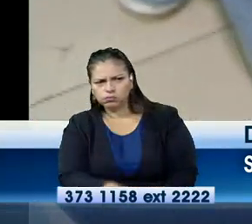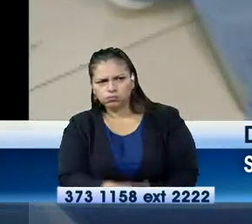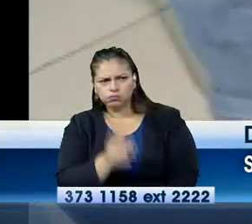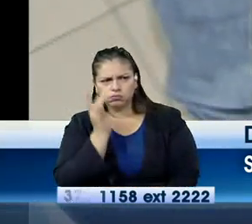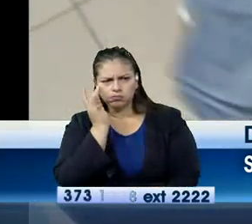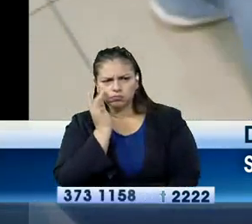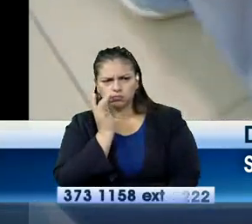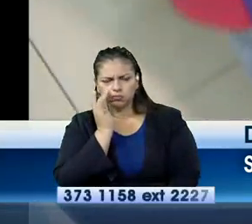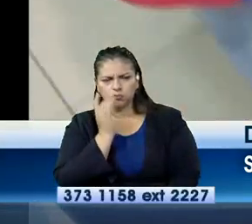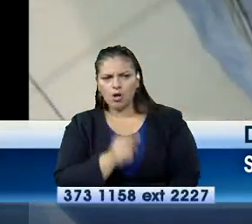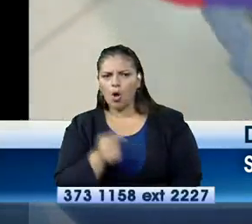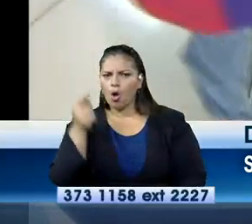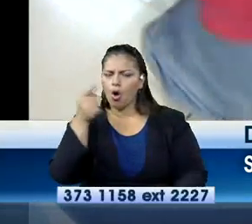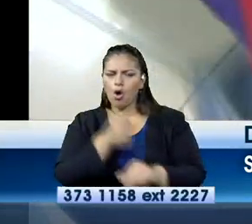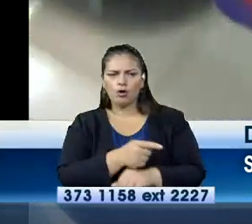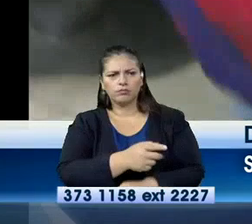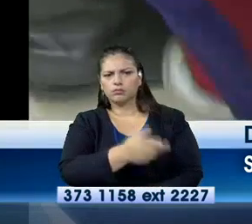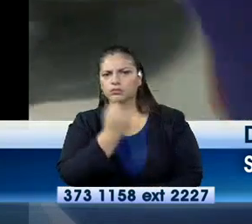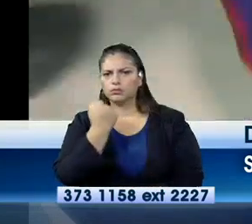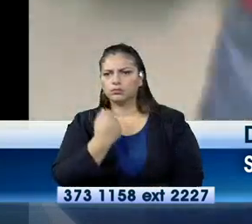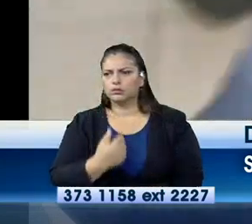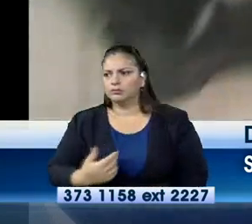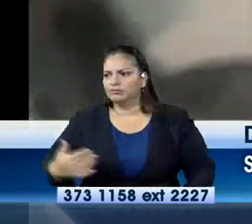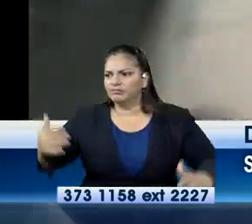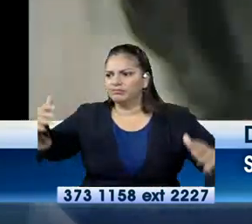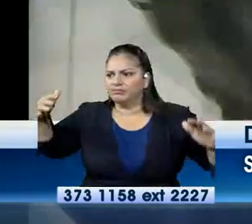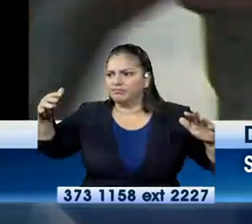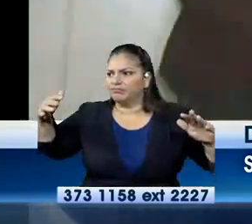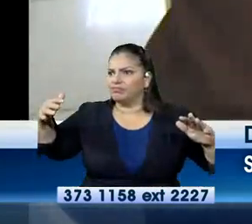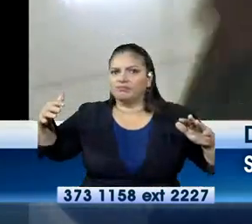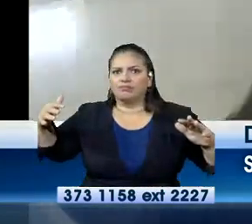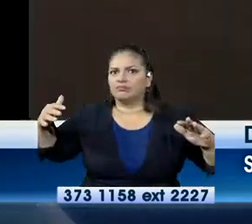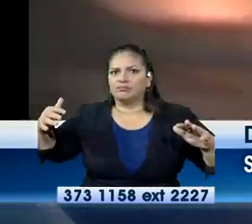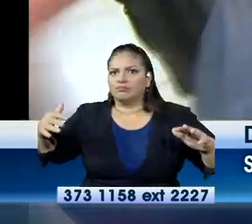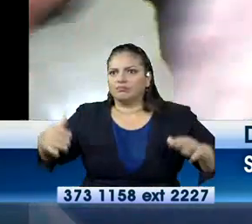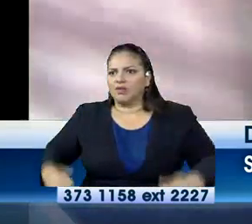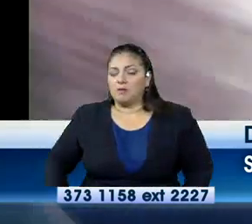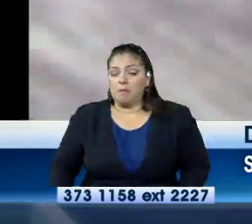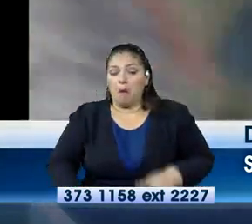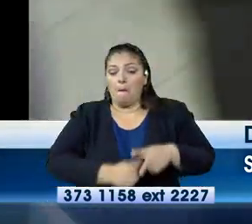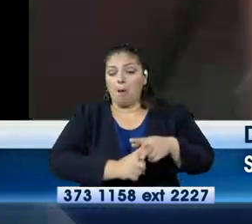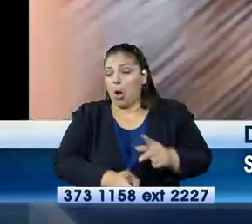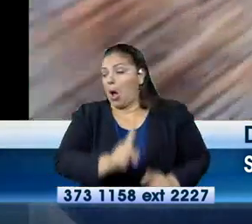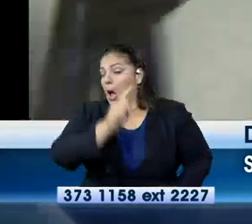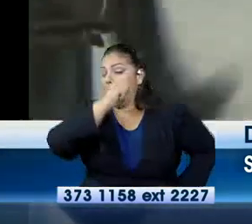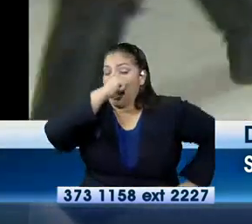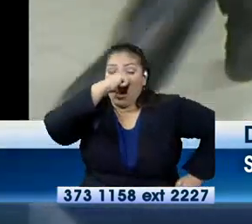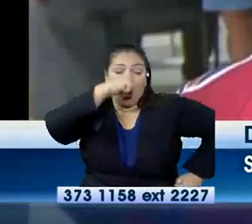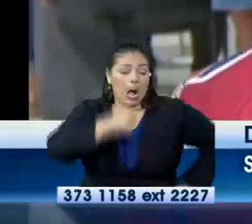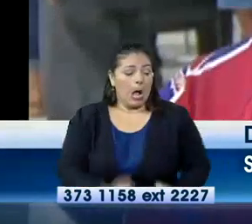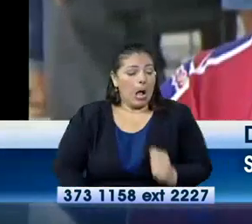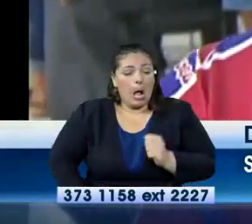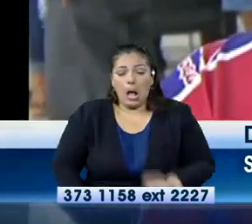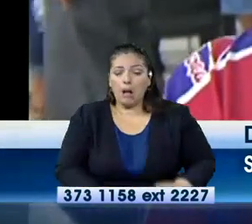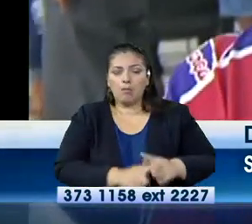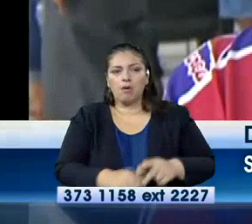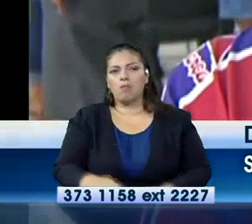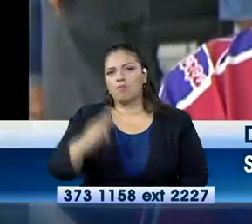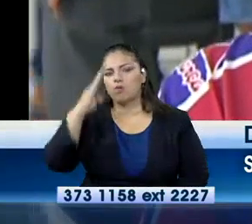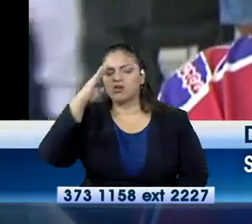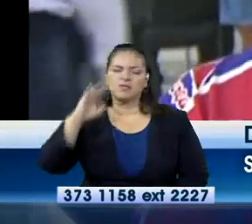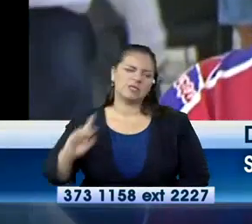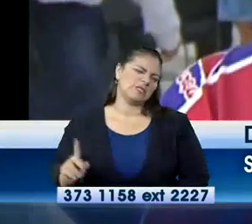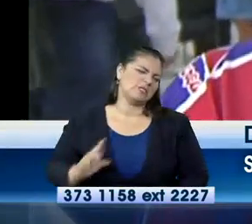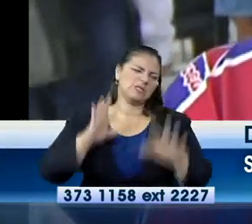al percatarse de las autoridades, intentó huir. Ahí se ejecutó un operativo de captura, el cual dio resultados. Pocos